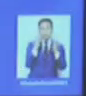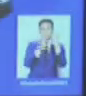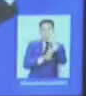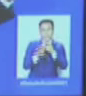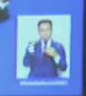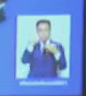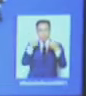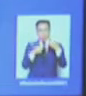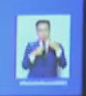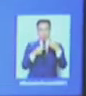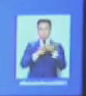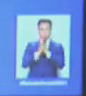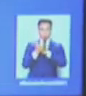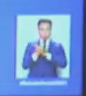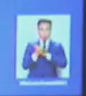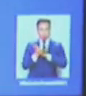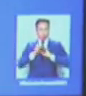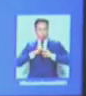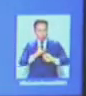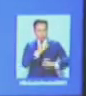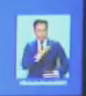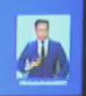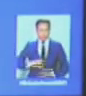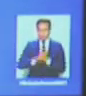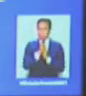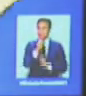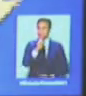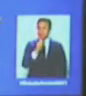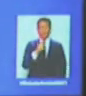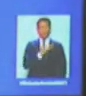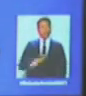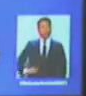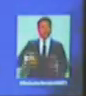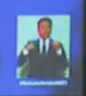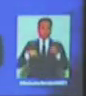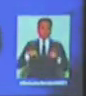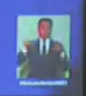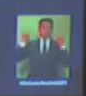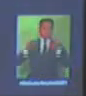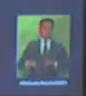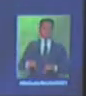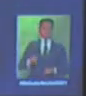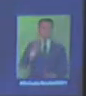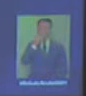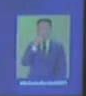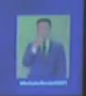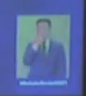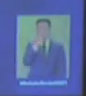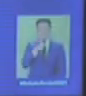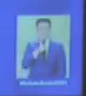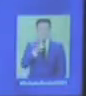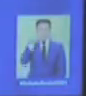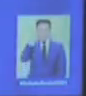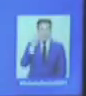buscan establecer un juicio en contra del gobernante, y donde el Senado tendrá